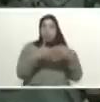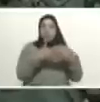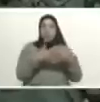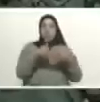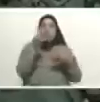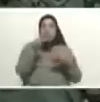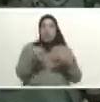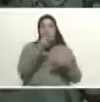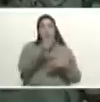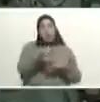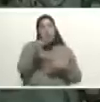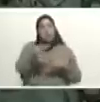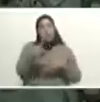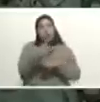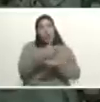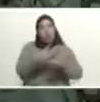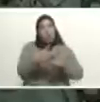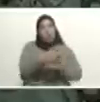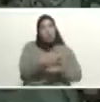Trump al ordenar